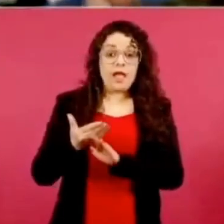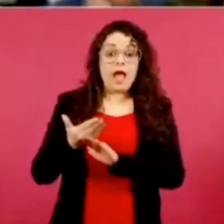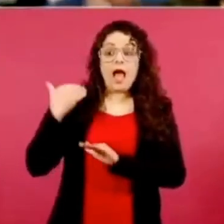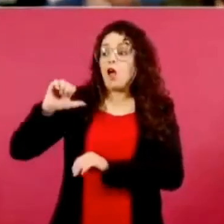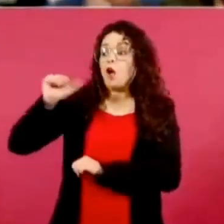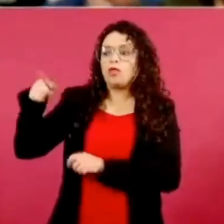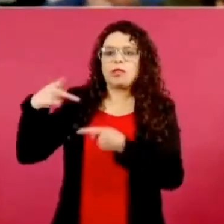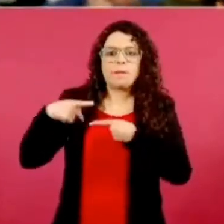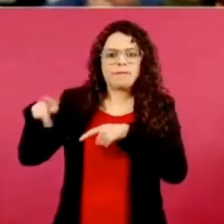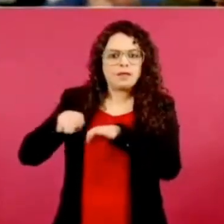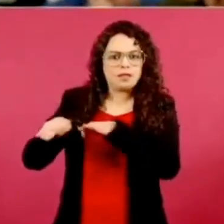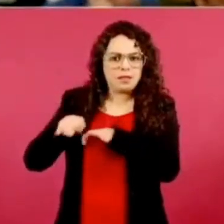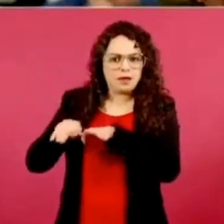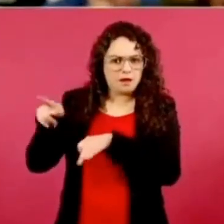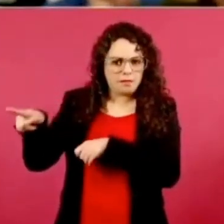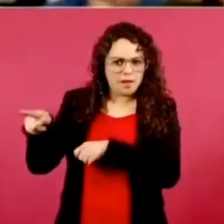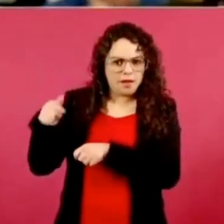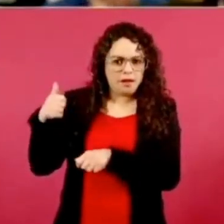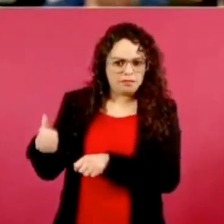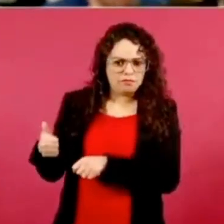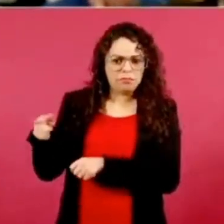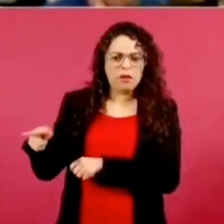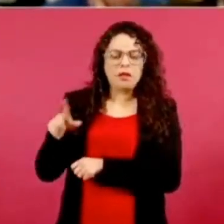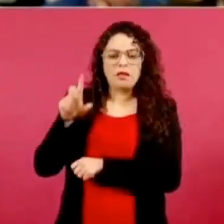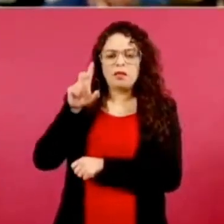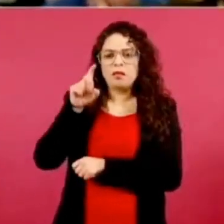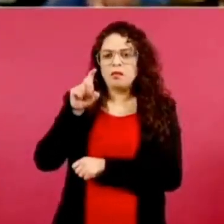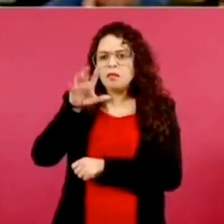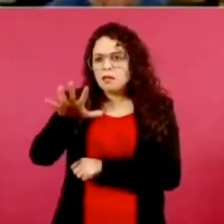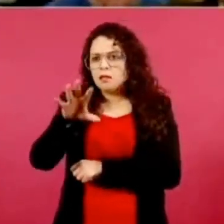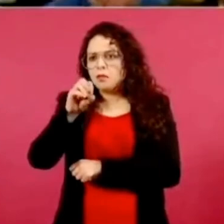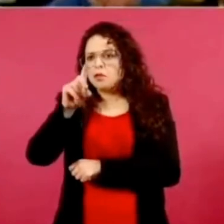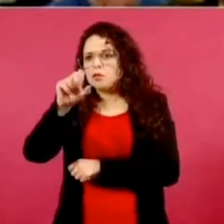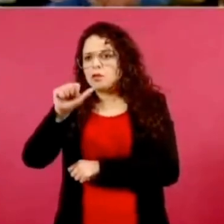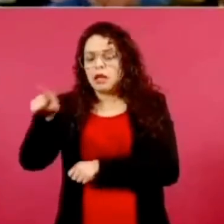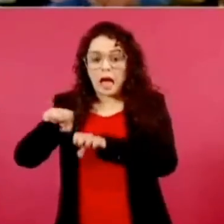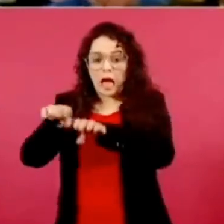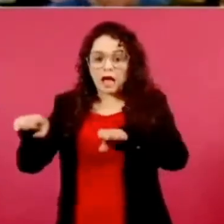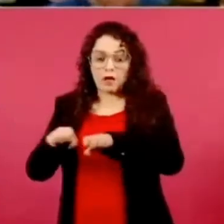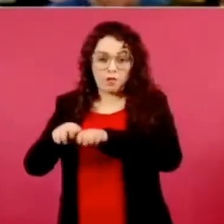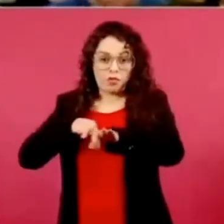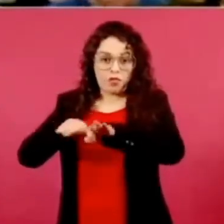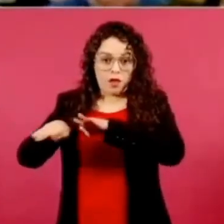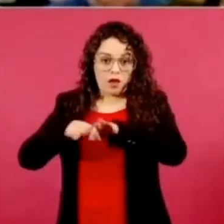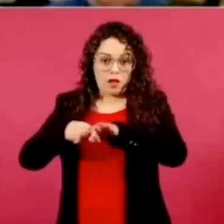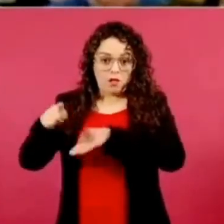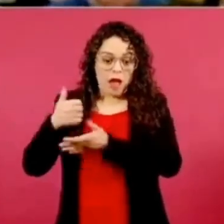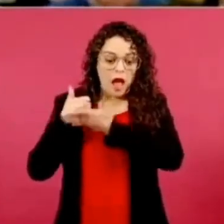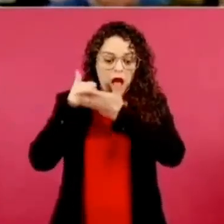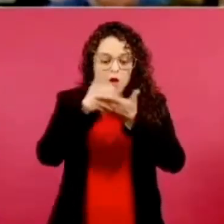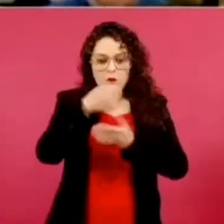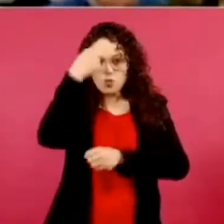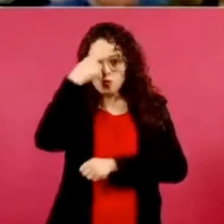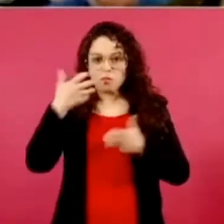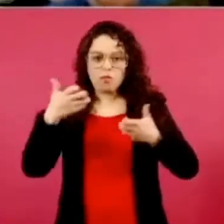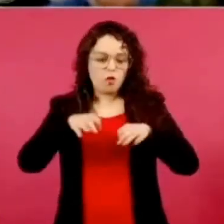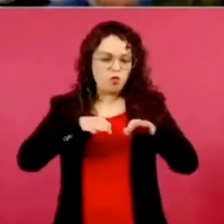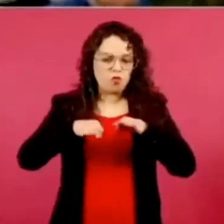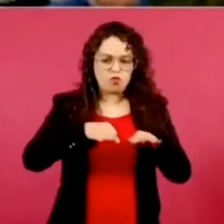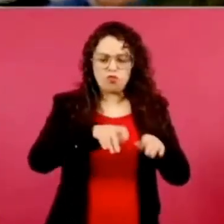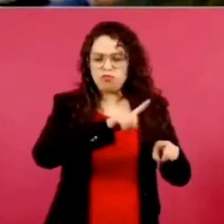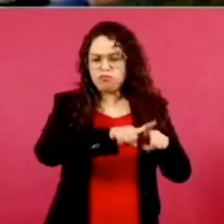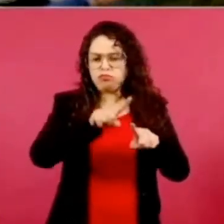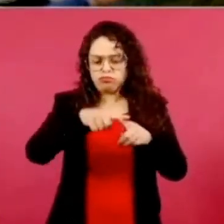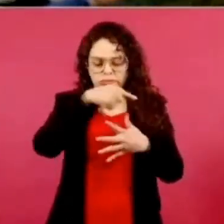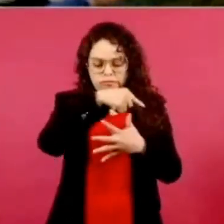tenía aproximadamente 35, 36 colaboradores, los cuales pues le ayudaban en las cosas naturales y normales de